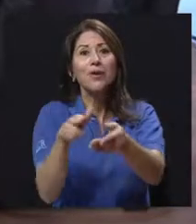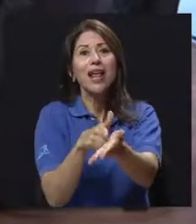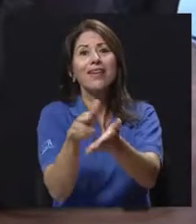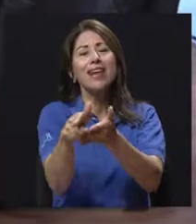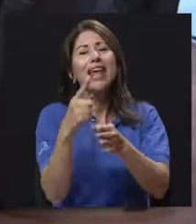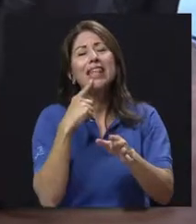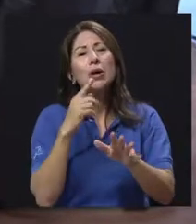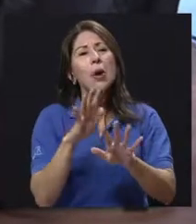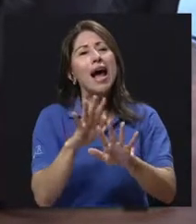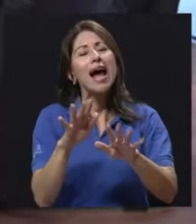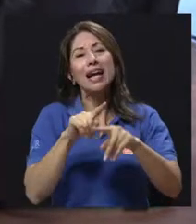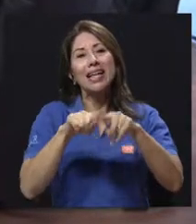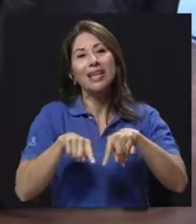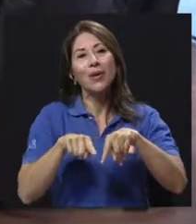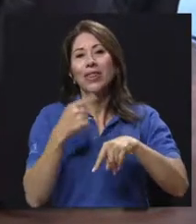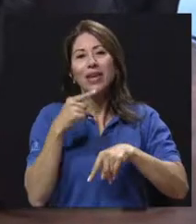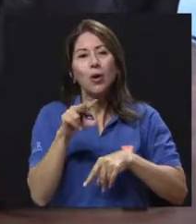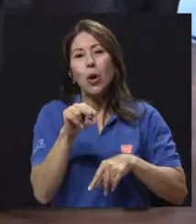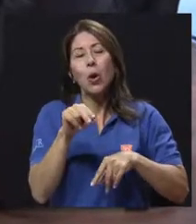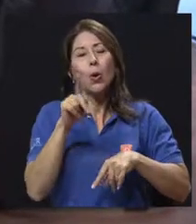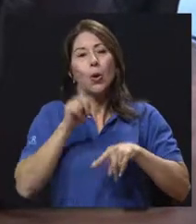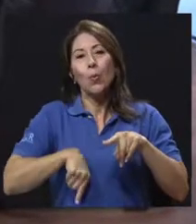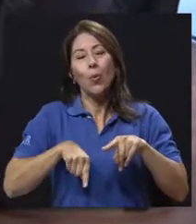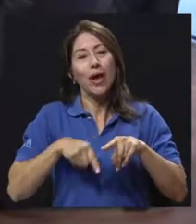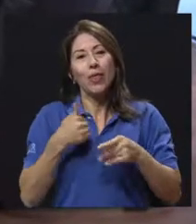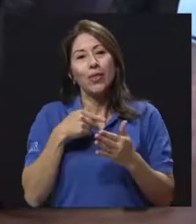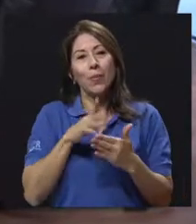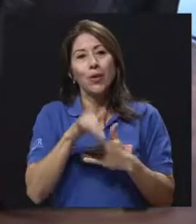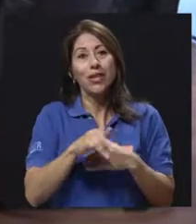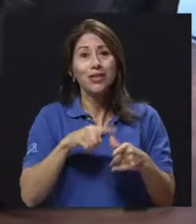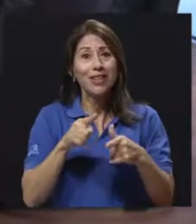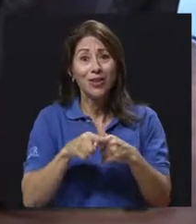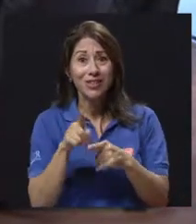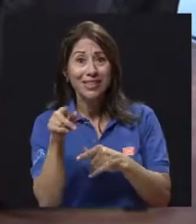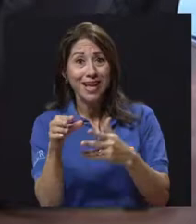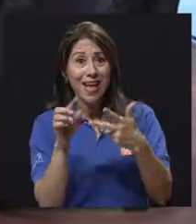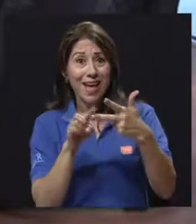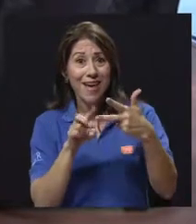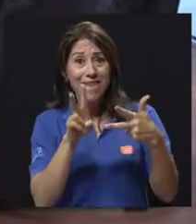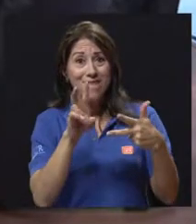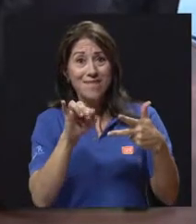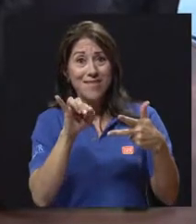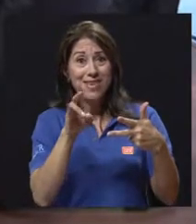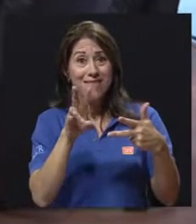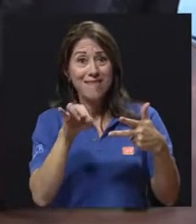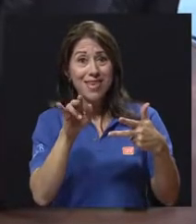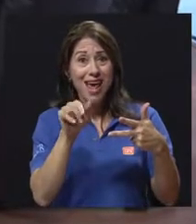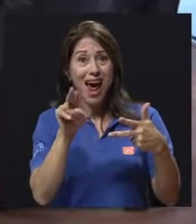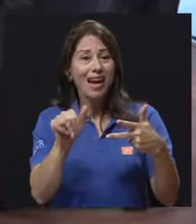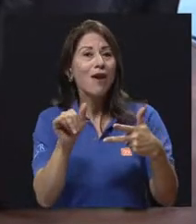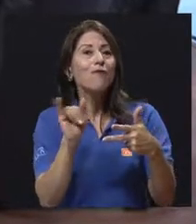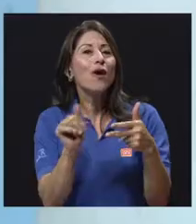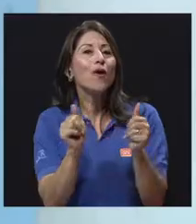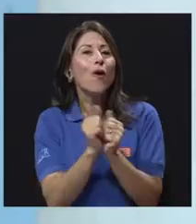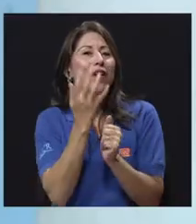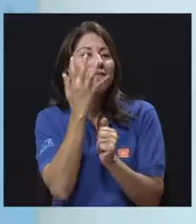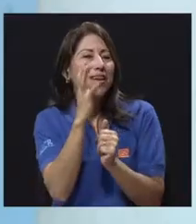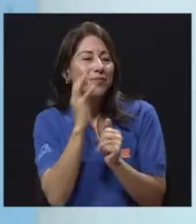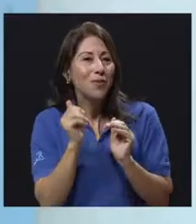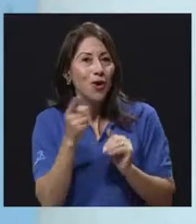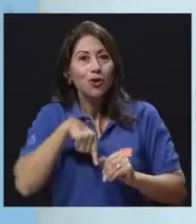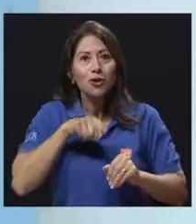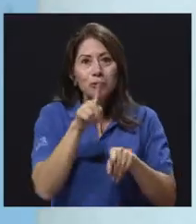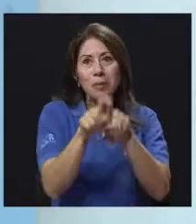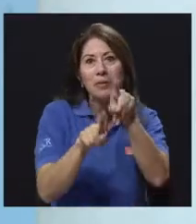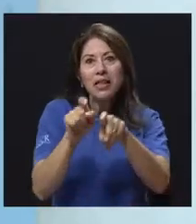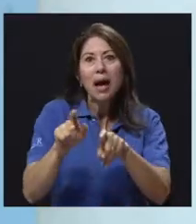por proyectos que tengo no puedo ayudar, no sé qué. Entonces, Viviana fue casi que por redes sociales, ¿verdad? Que preguntamos ahí en nuestro Facebook de si les